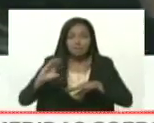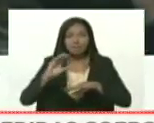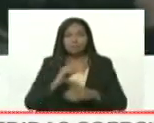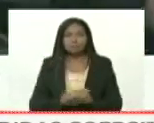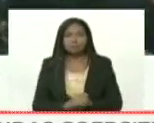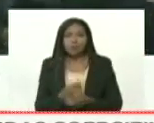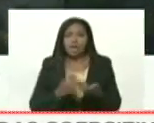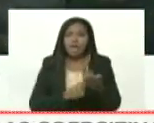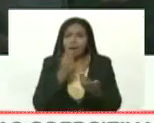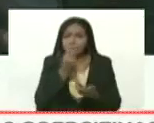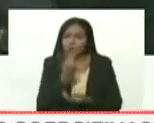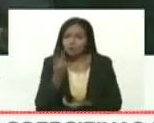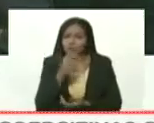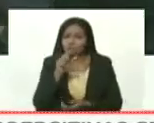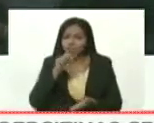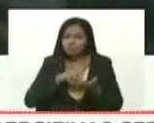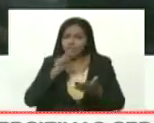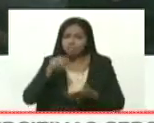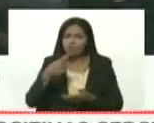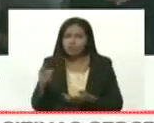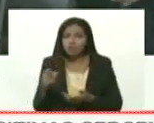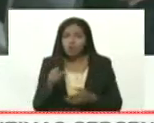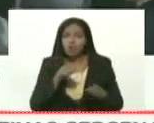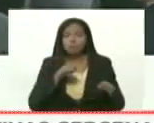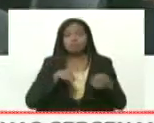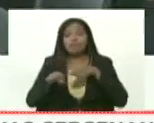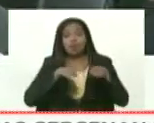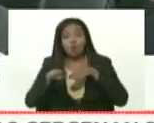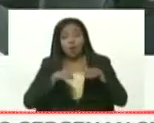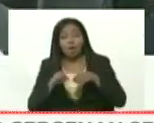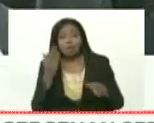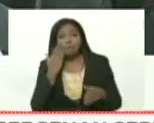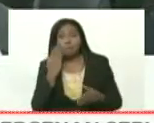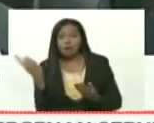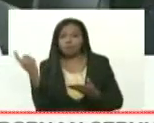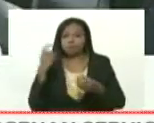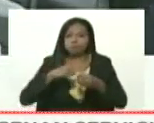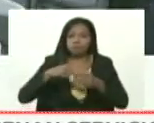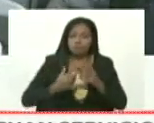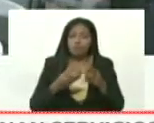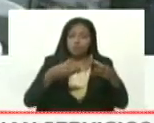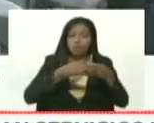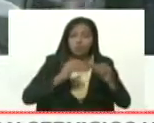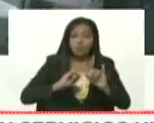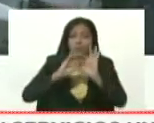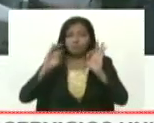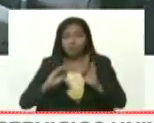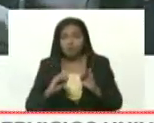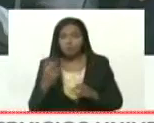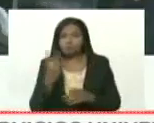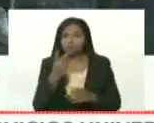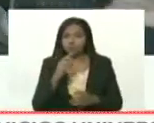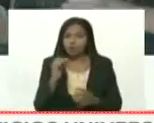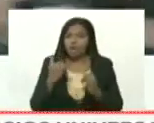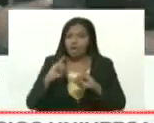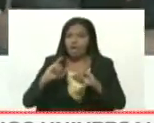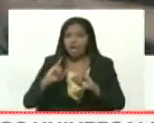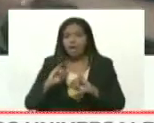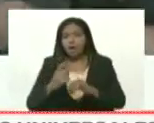hermanos ustedes? Estos niños son vienen igualito, de Cogedes se parecen. Con su mamá y forman parte de una son brigada morocho. Digital.